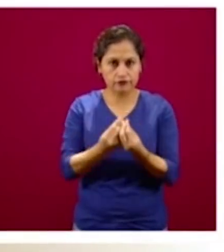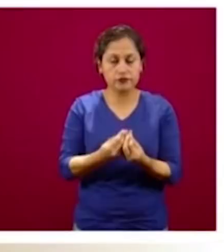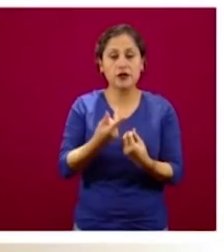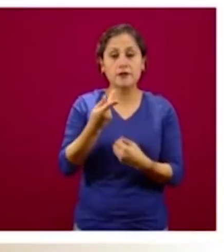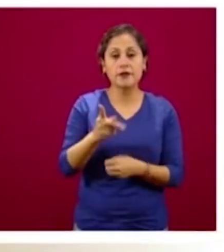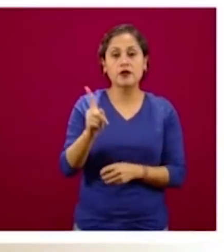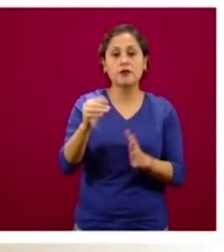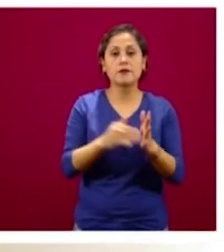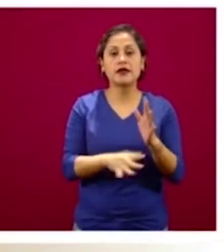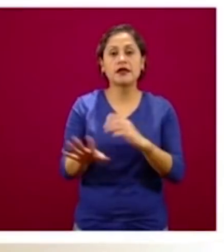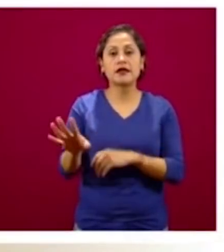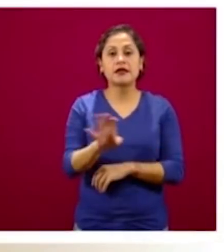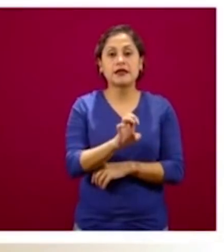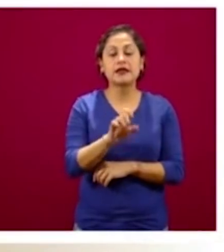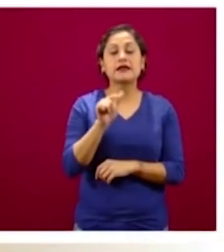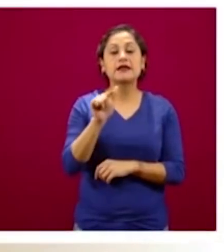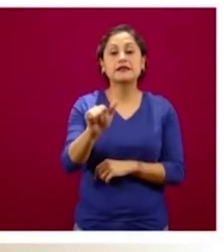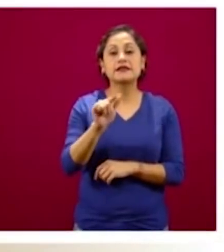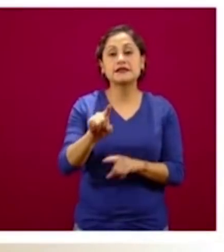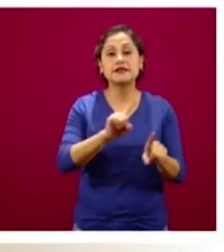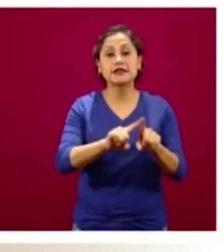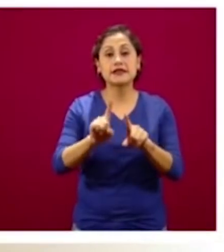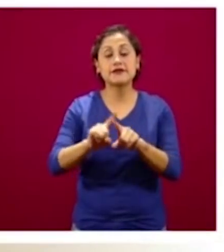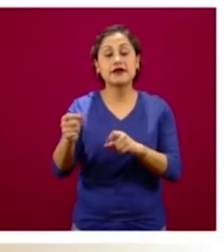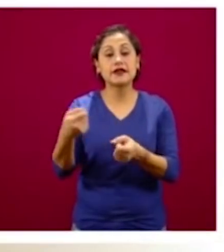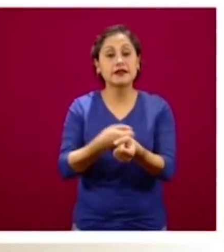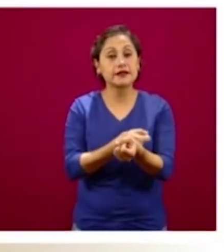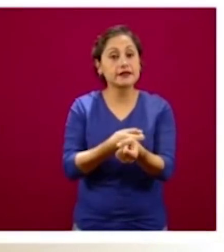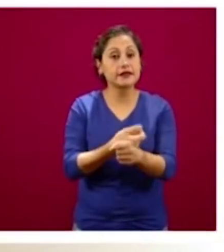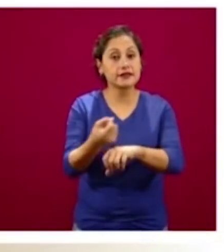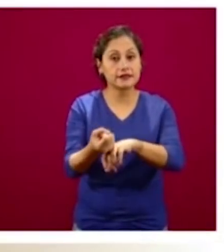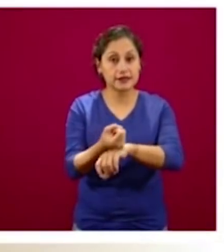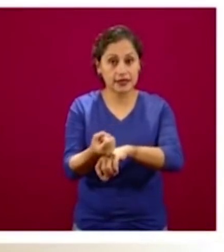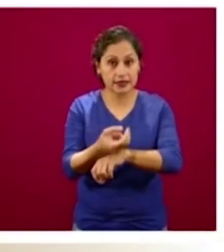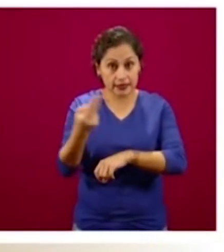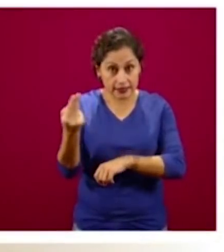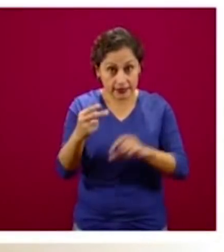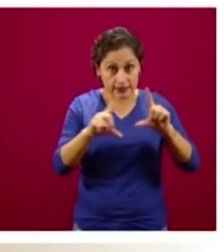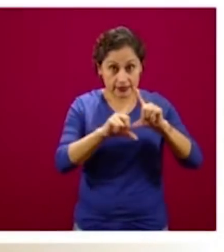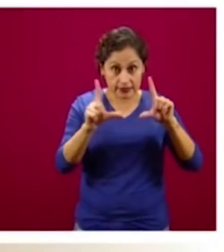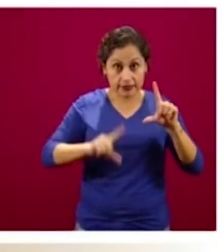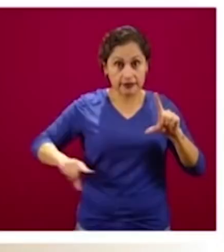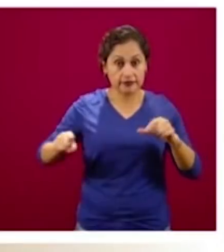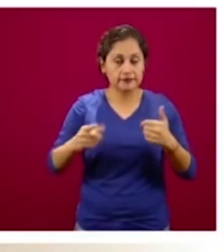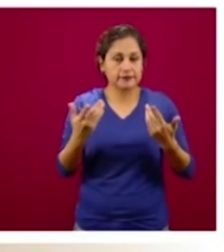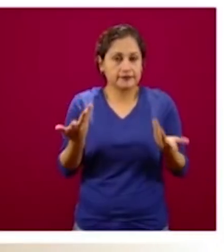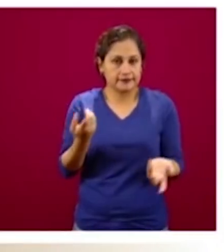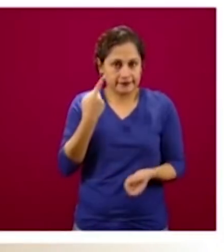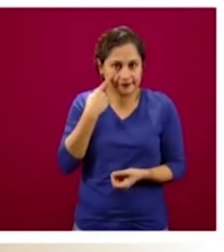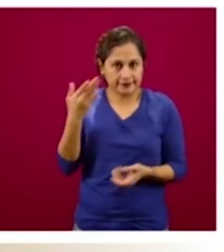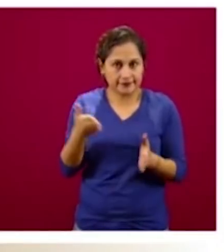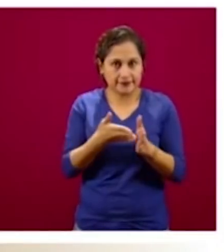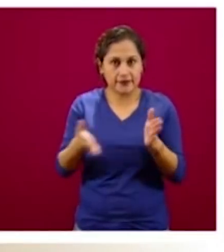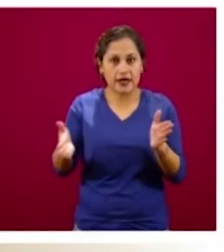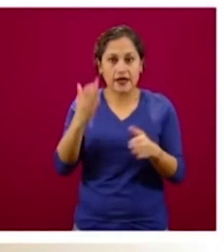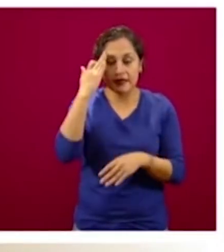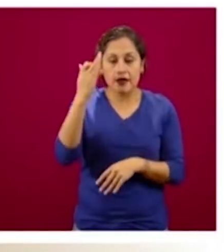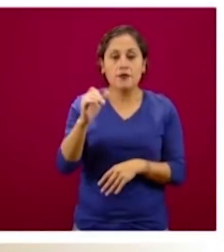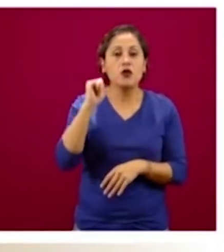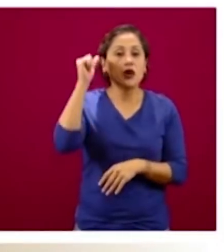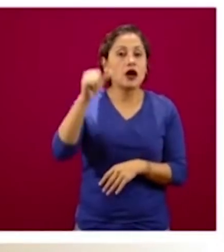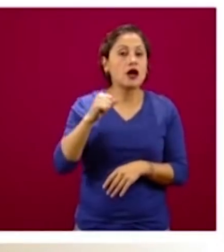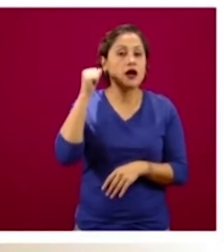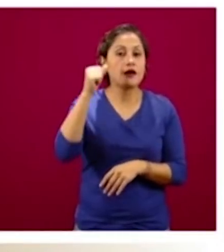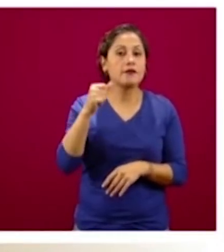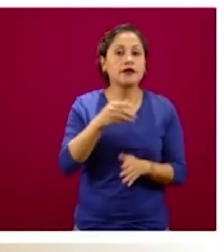1,517 transfusiones de concentrados eritrocitarios en el país. Como pueden ver ustedes, en el mes de abril, la